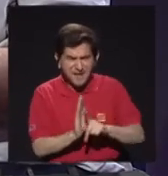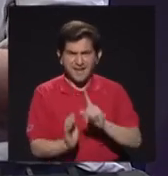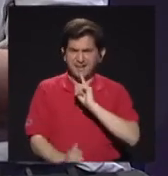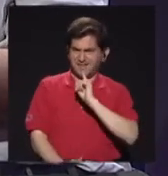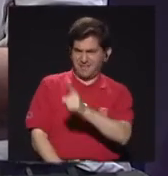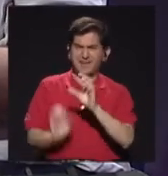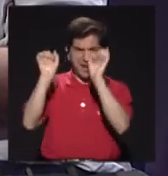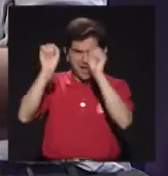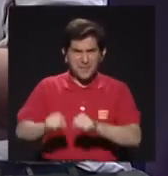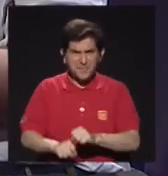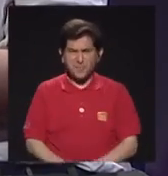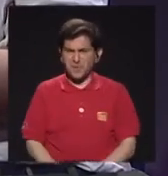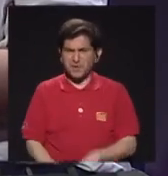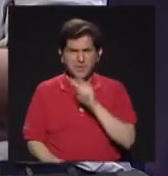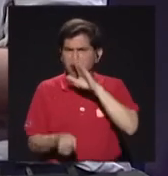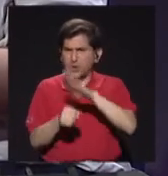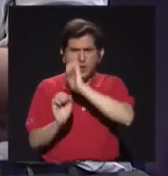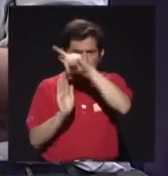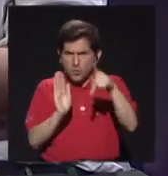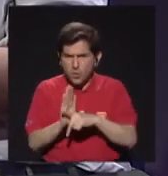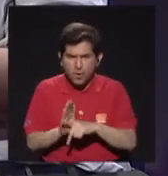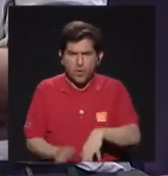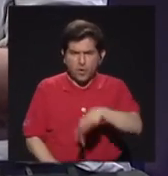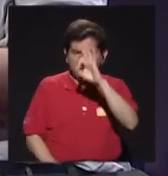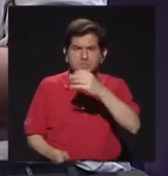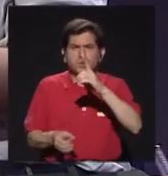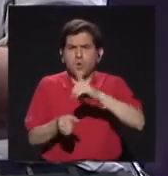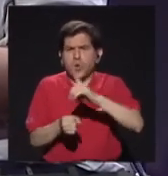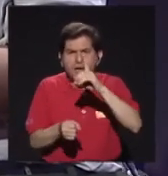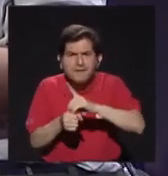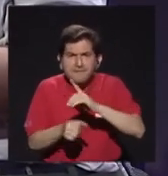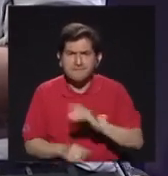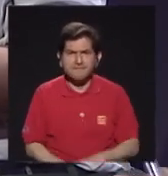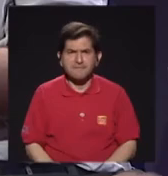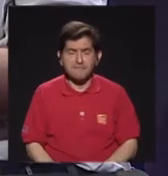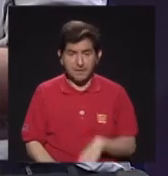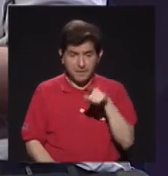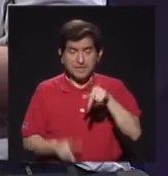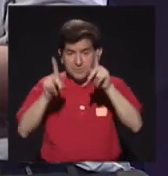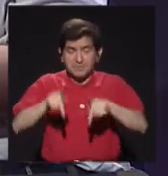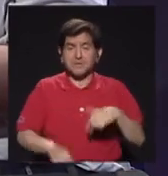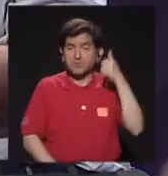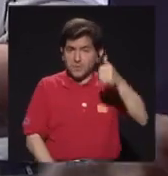inconstitucional la elección de diputados pastores